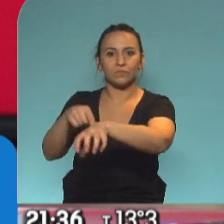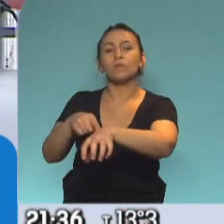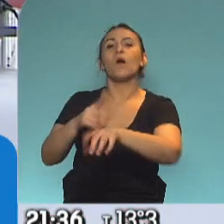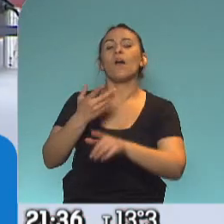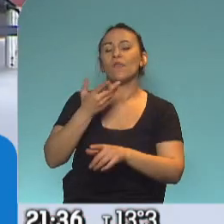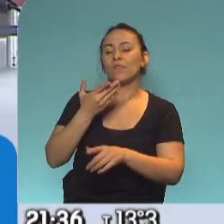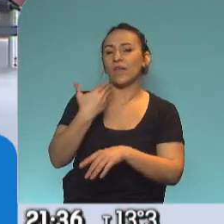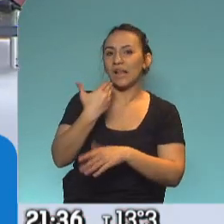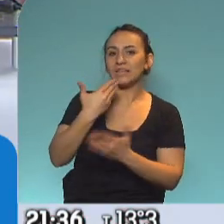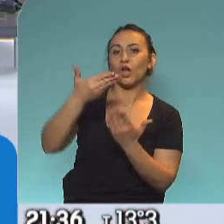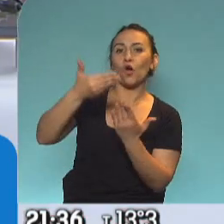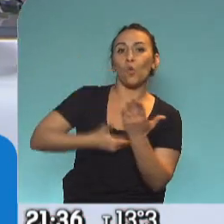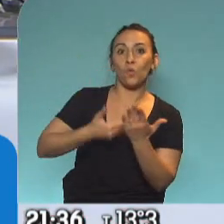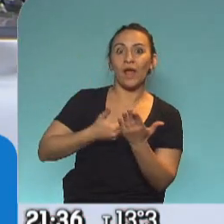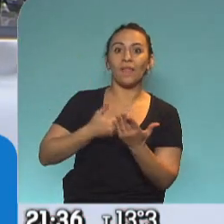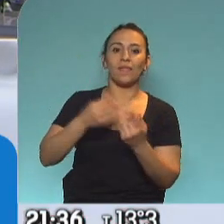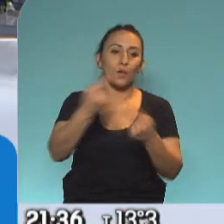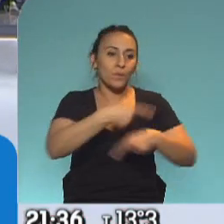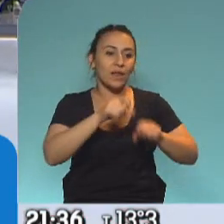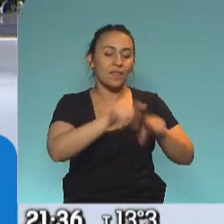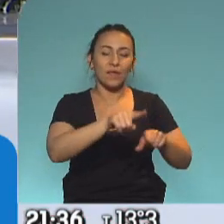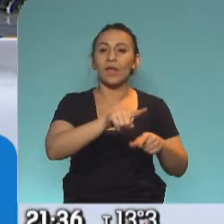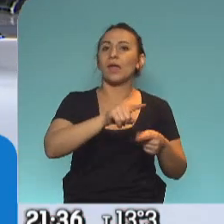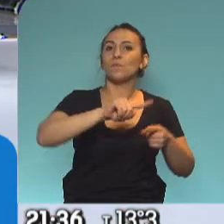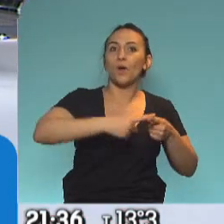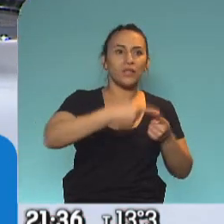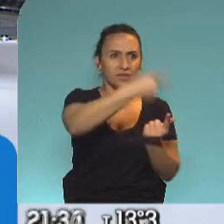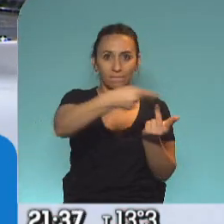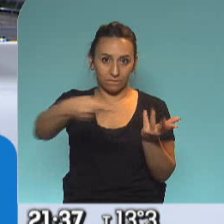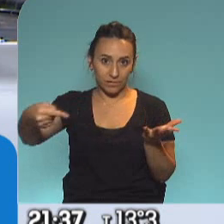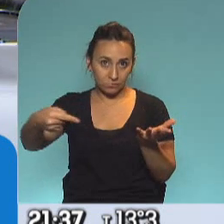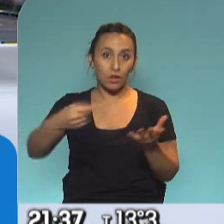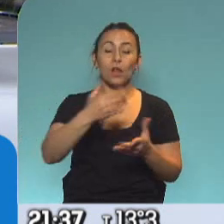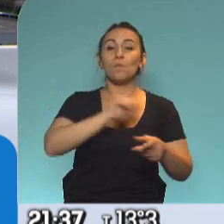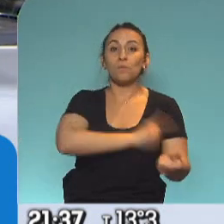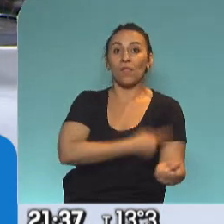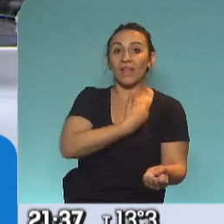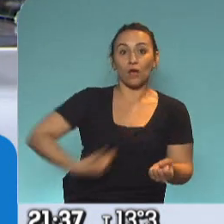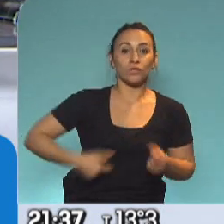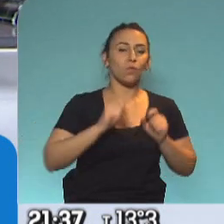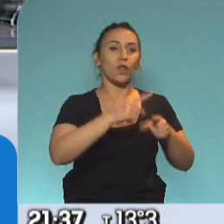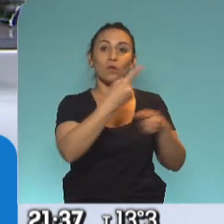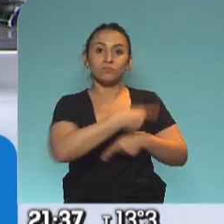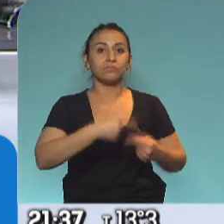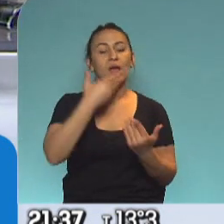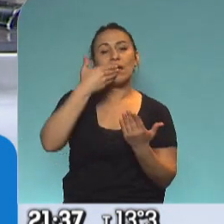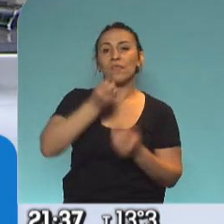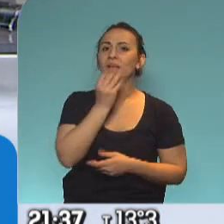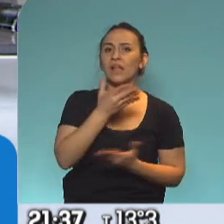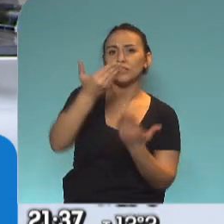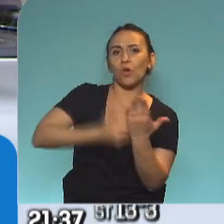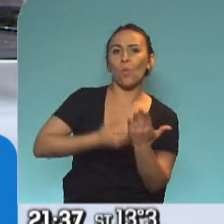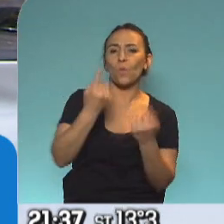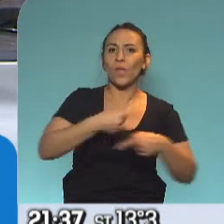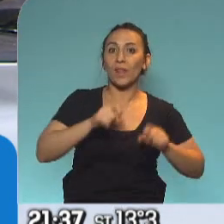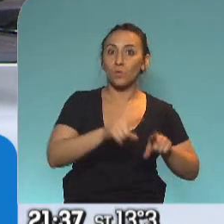de bienes de los funcionarios del Poder Ejecutivo, que en la República Argentina los mayores estándares de transparencia en